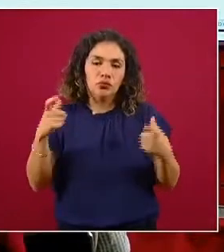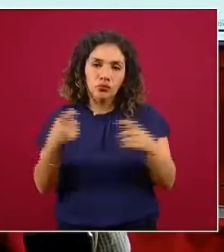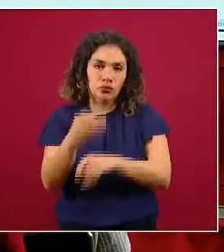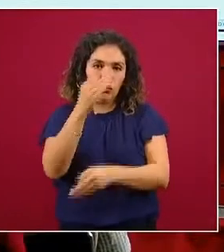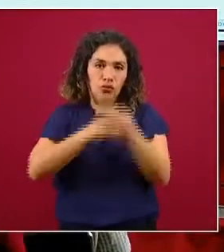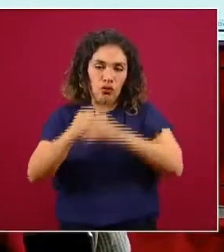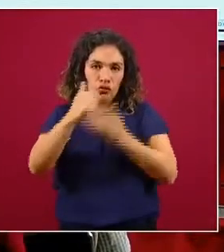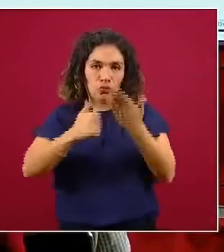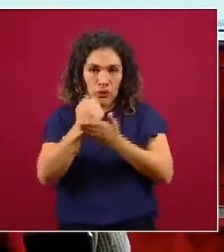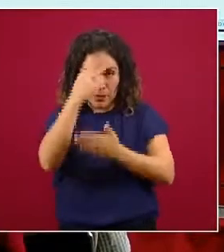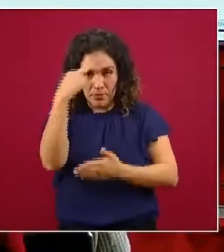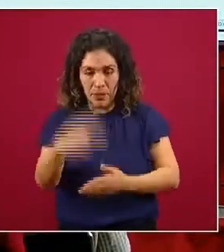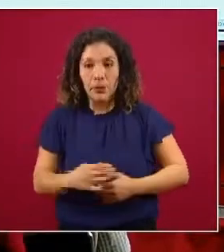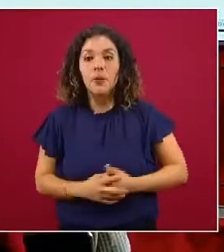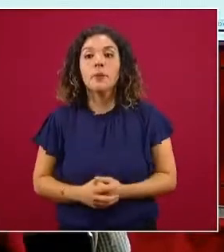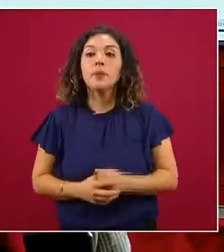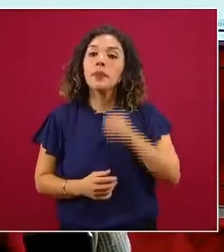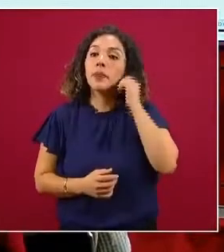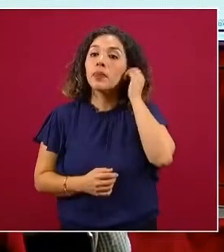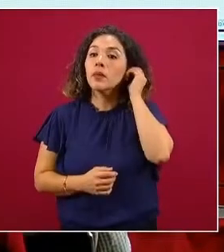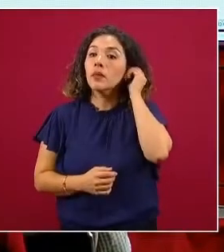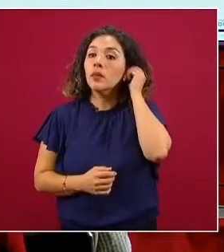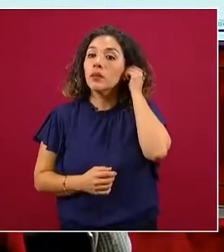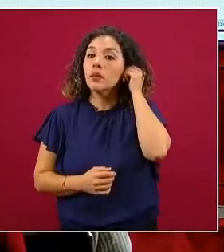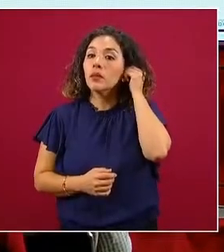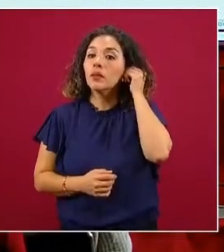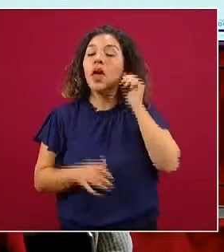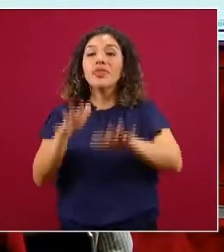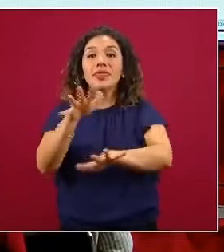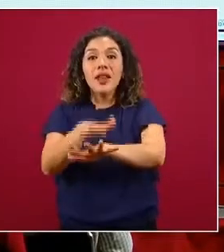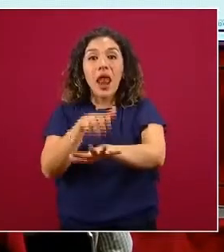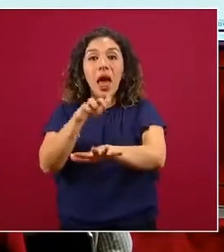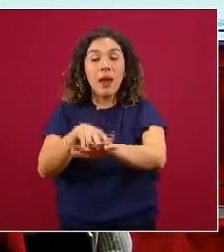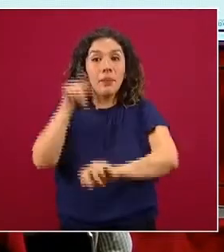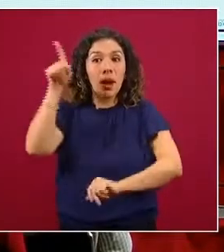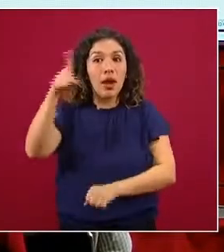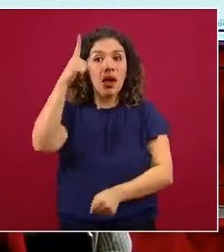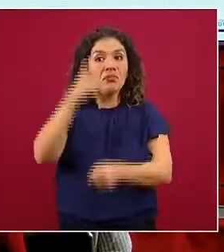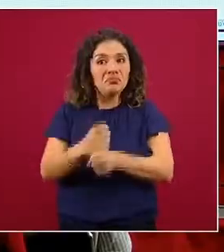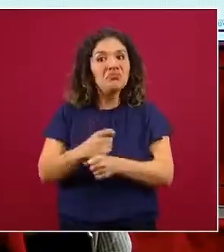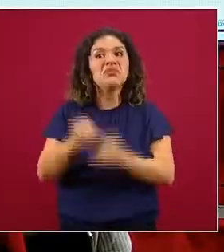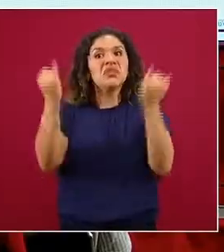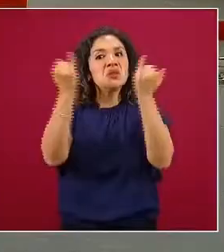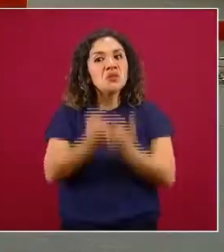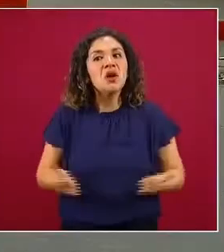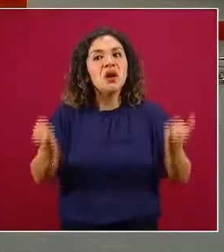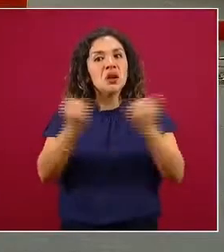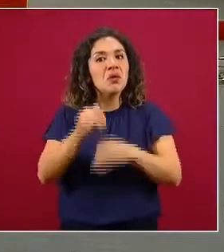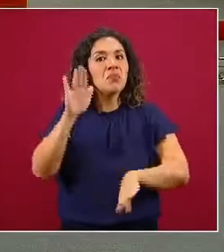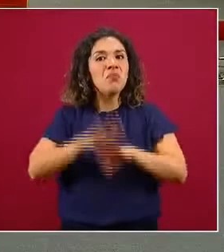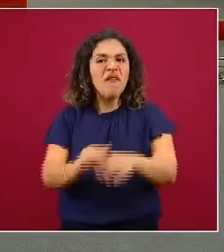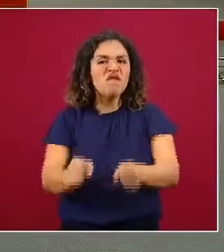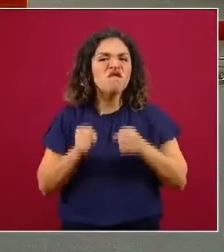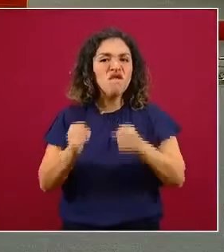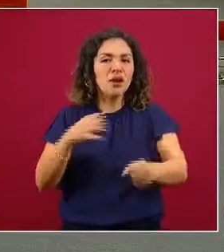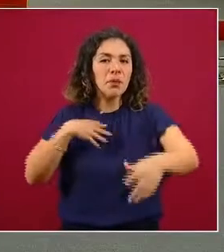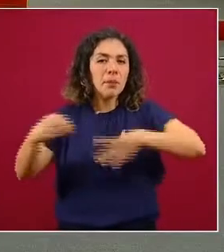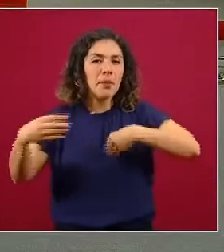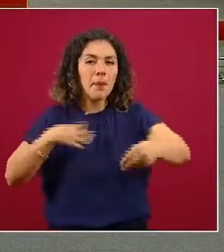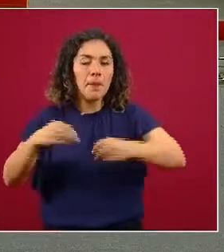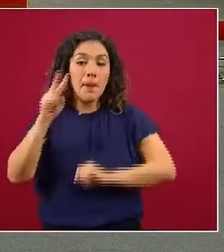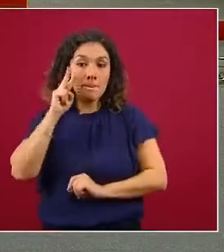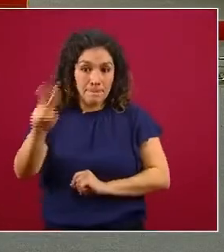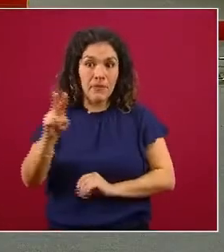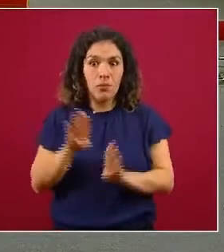Ciudad de México. La demarcación Tlalpan es precisamente la que mantuvo la mayor intensidad de transmisión. Podemos ver